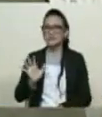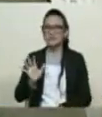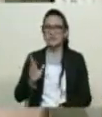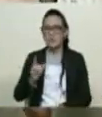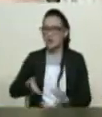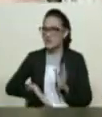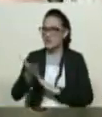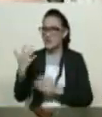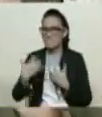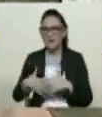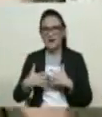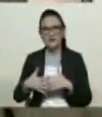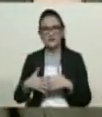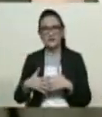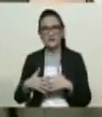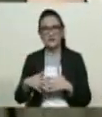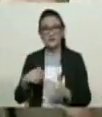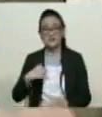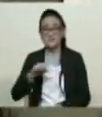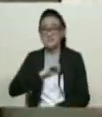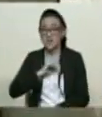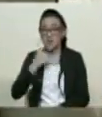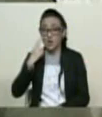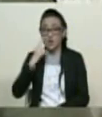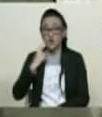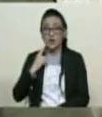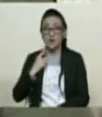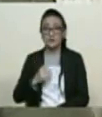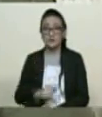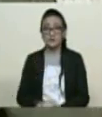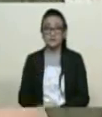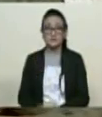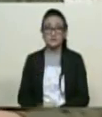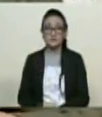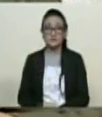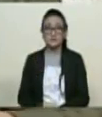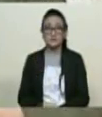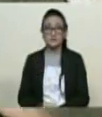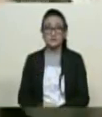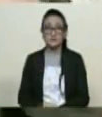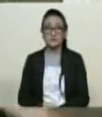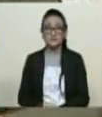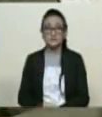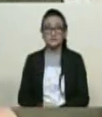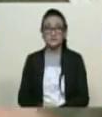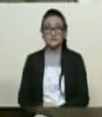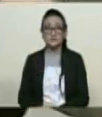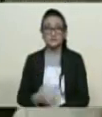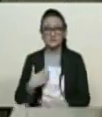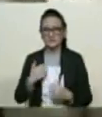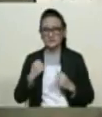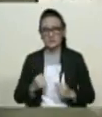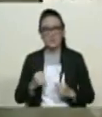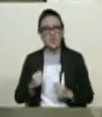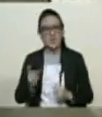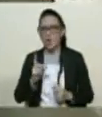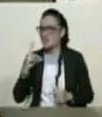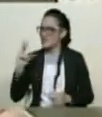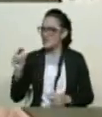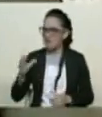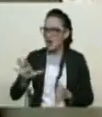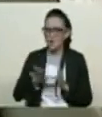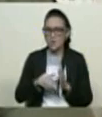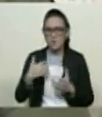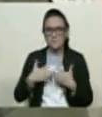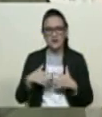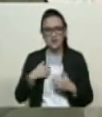llevar las máquinas, teniendo miedo, llorando, pero íntegra en su seguridad de que ella tenía que